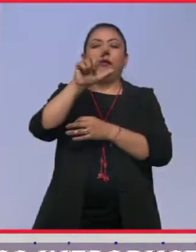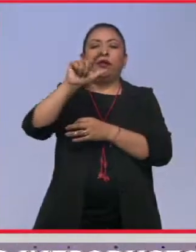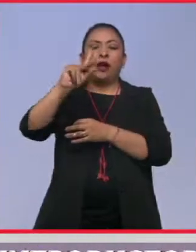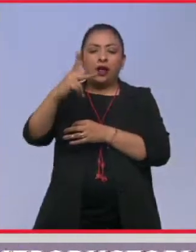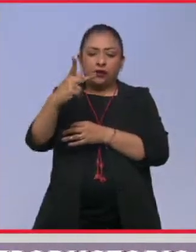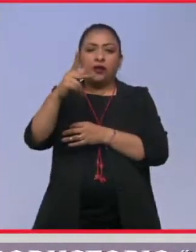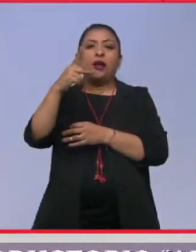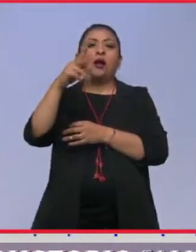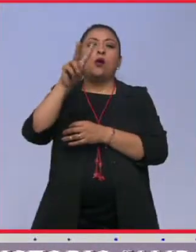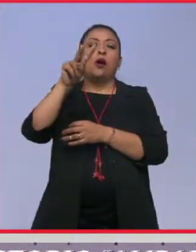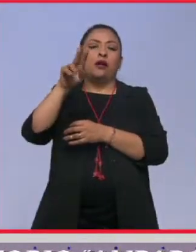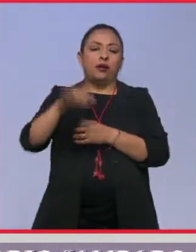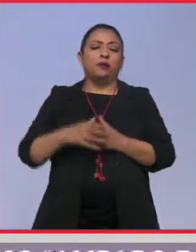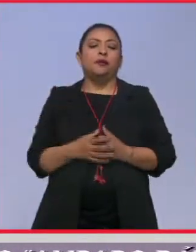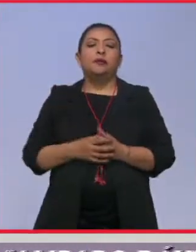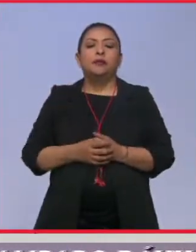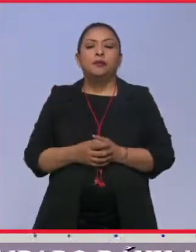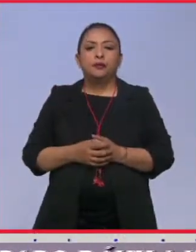Williams.